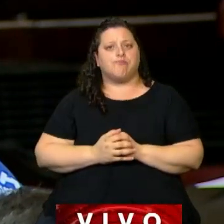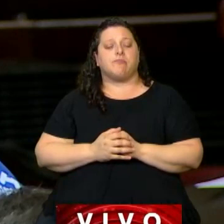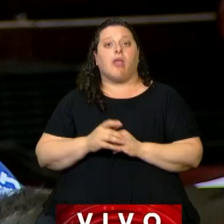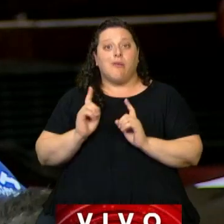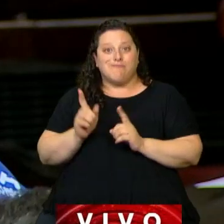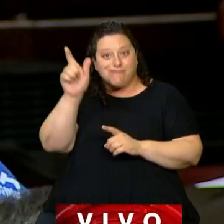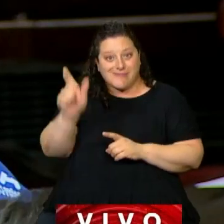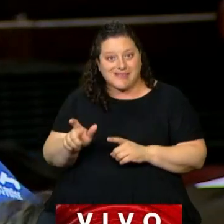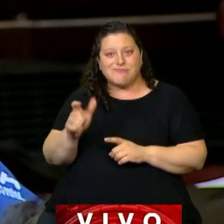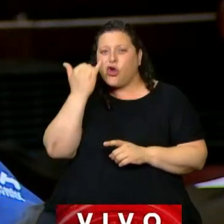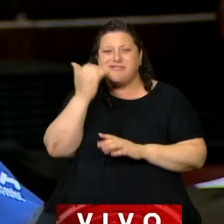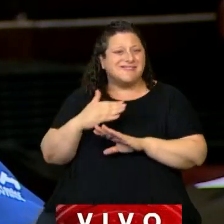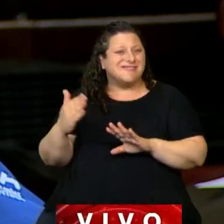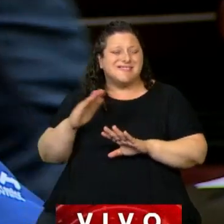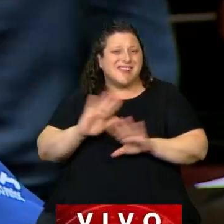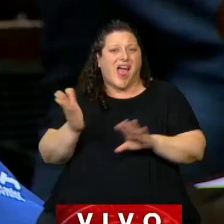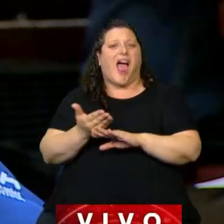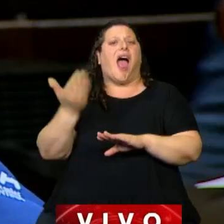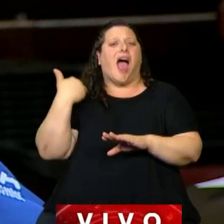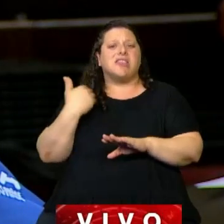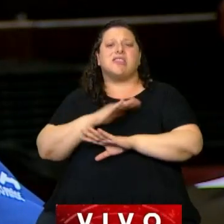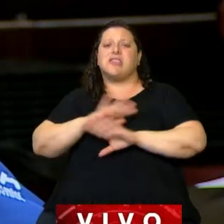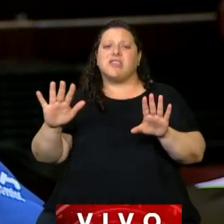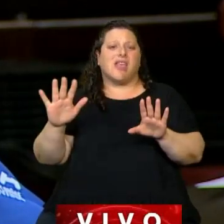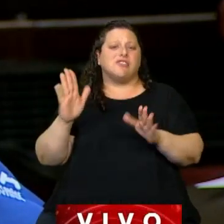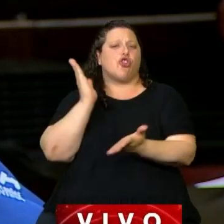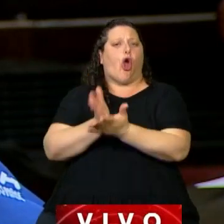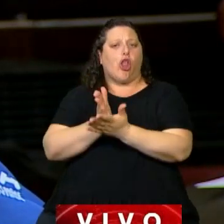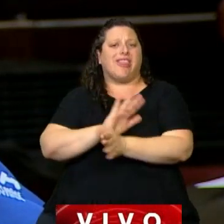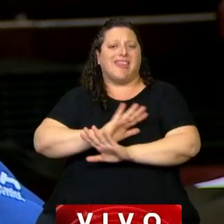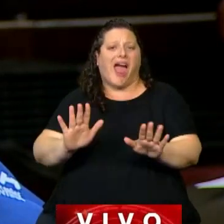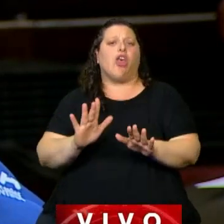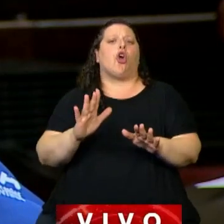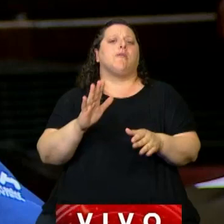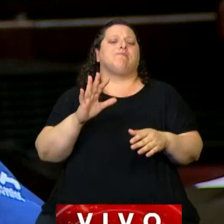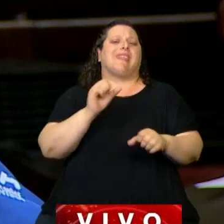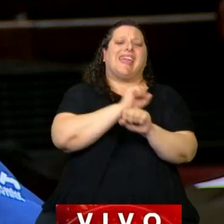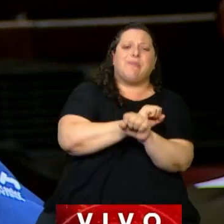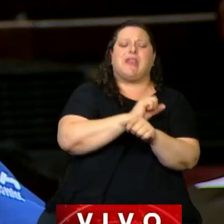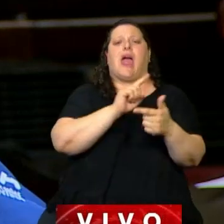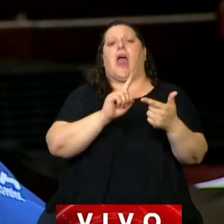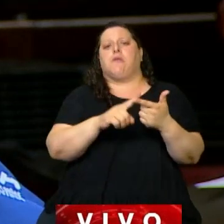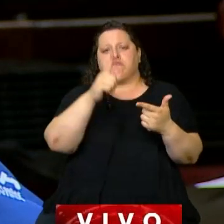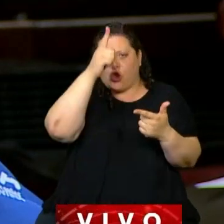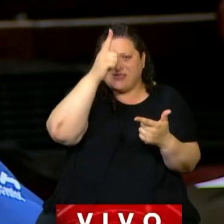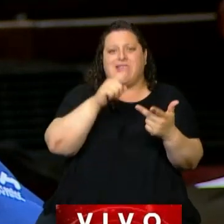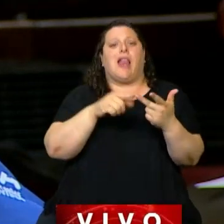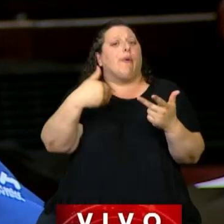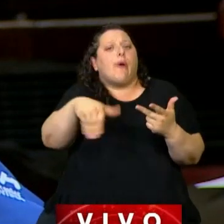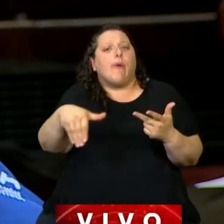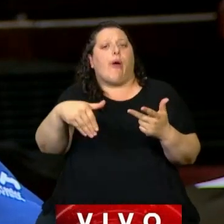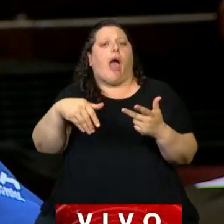ya había sido condenado en la instrucción criminal, en la instrucción policial, y se estaba por sustanciar el juicio